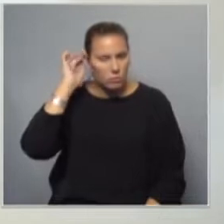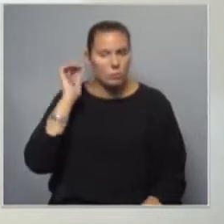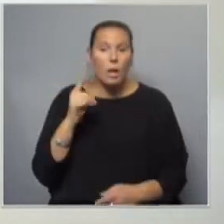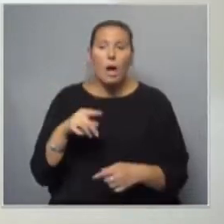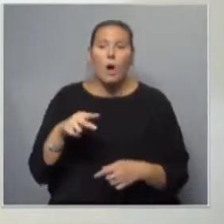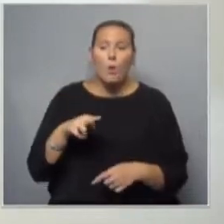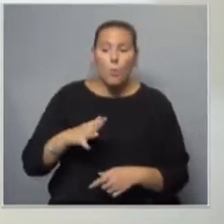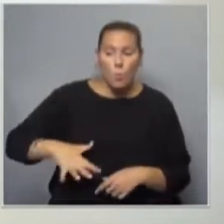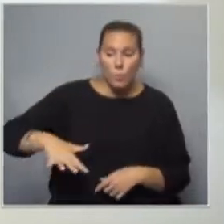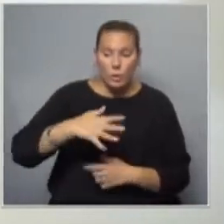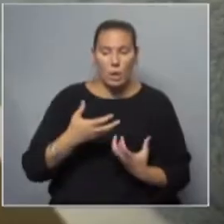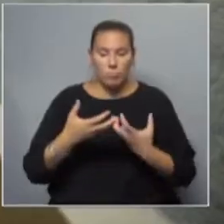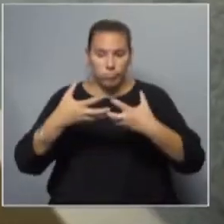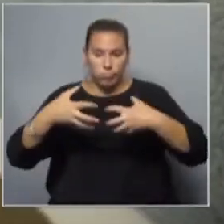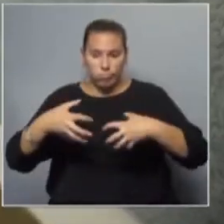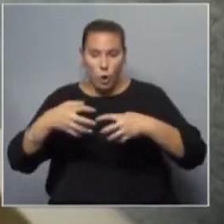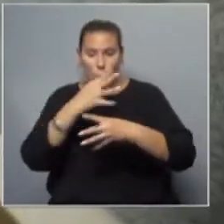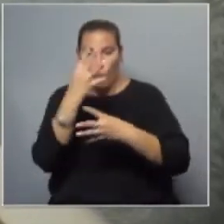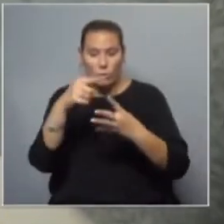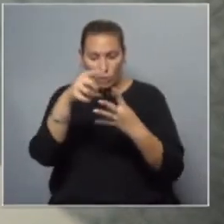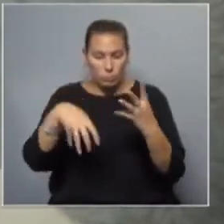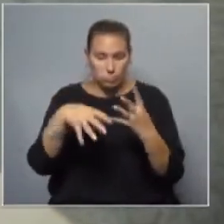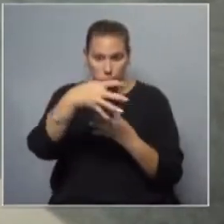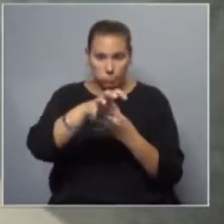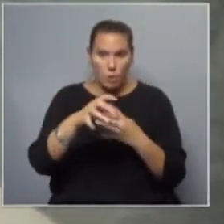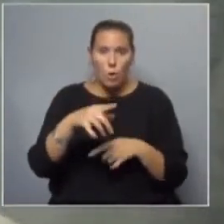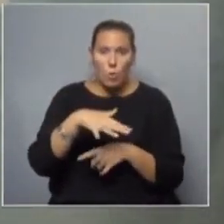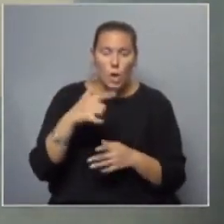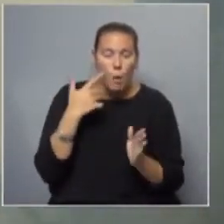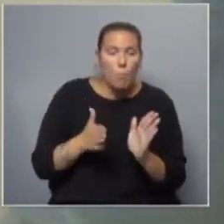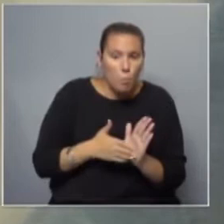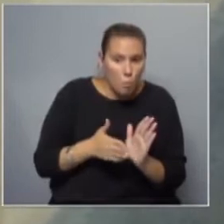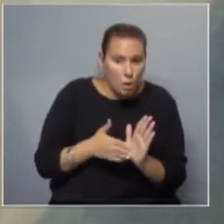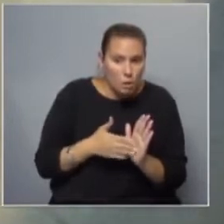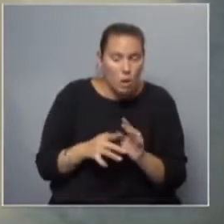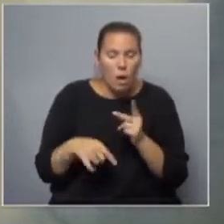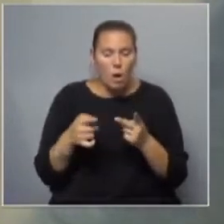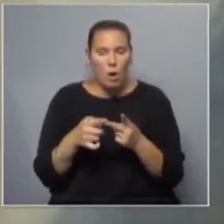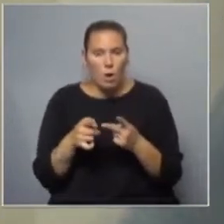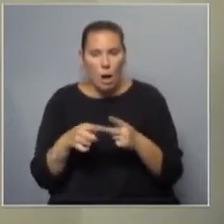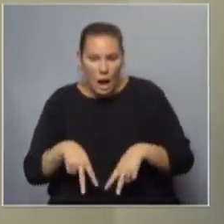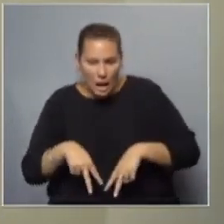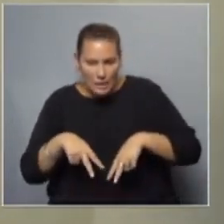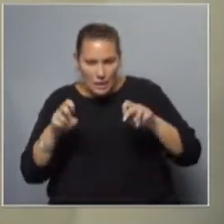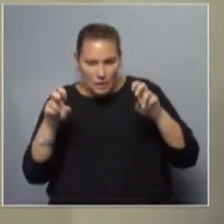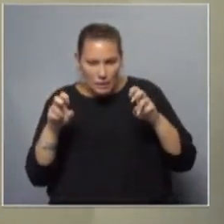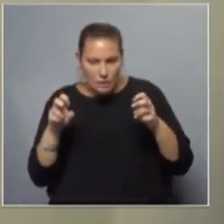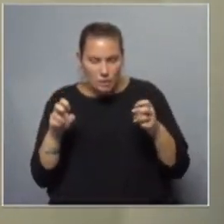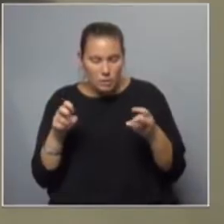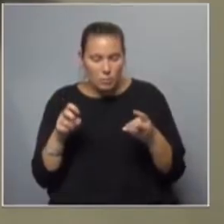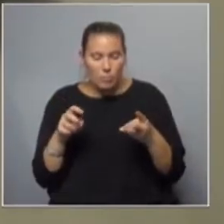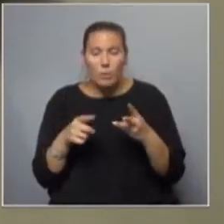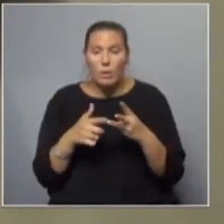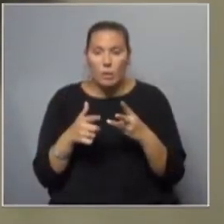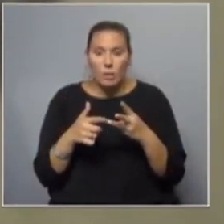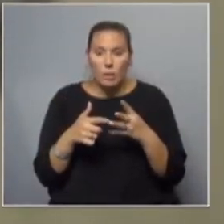La unidad está dividida básicamente en 4 áreas. Una es el área de muestreo, otra es el área de análisis inorgánico,